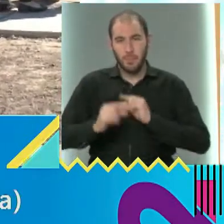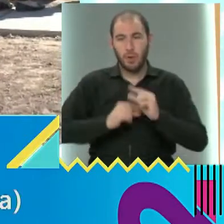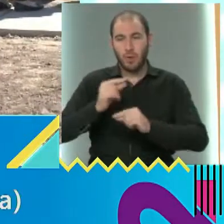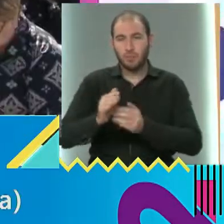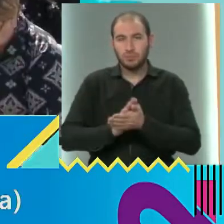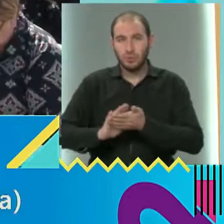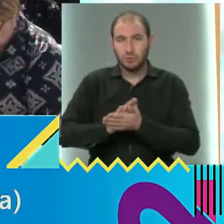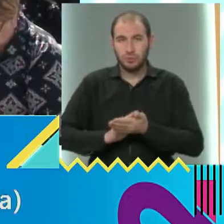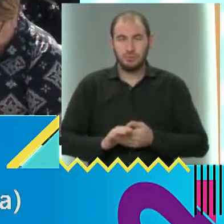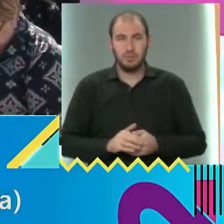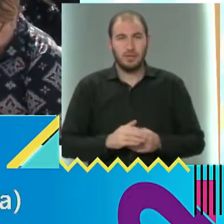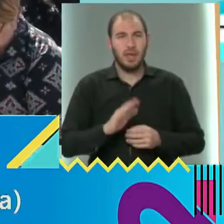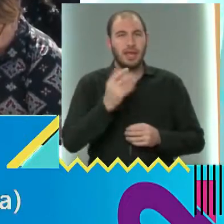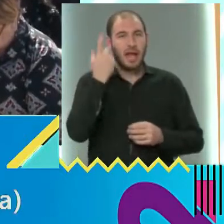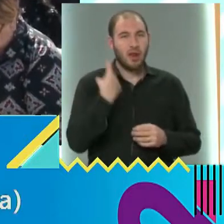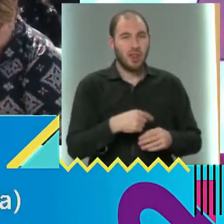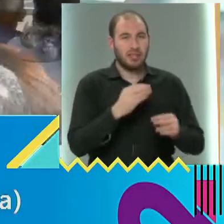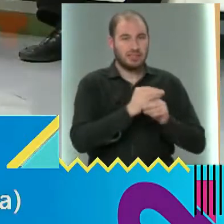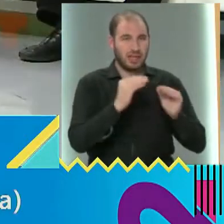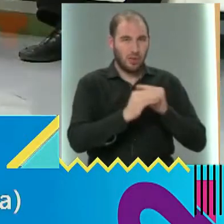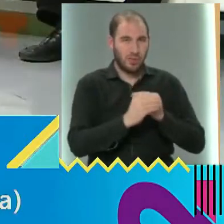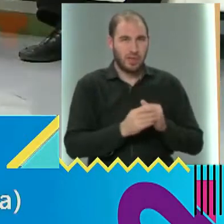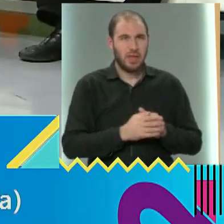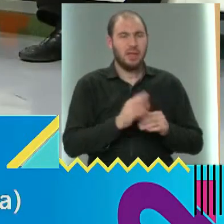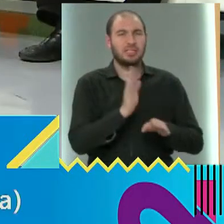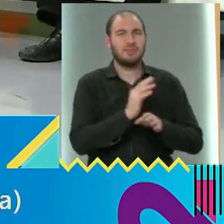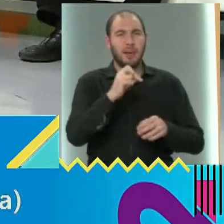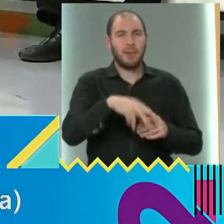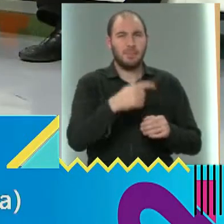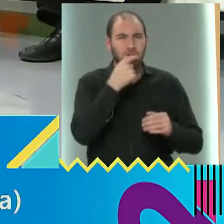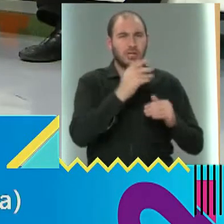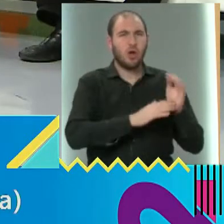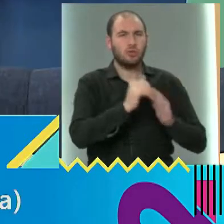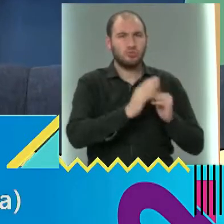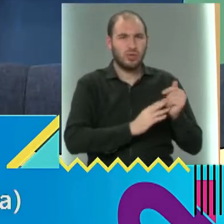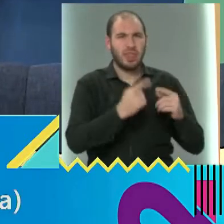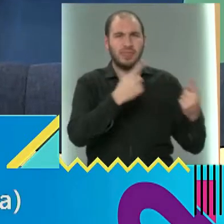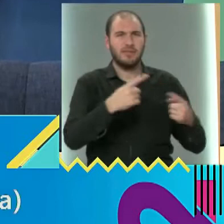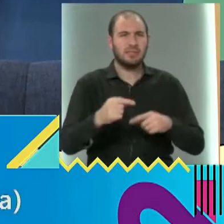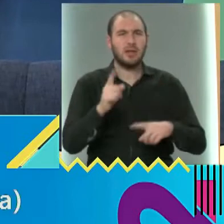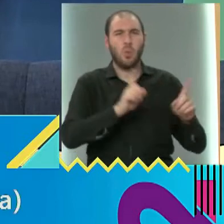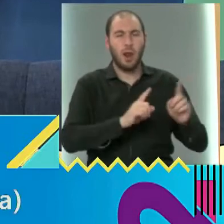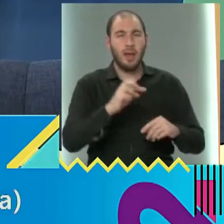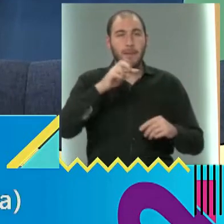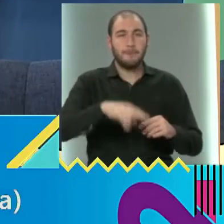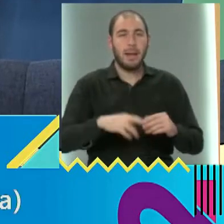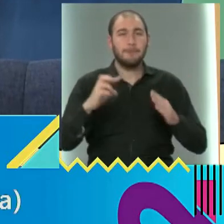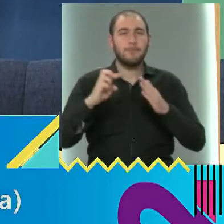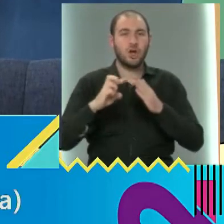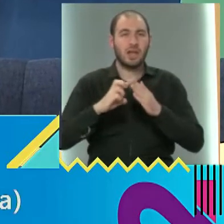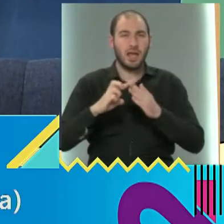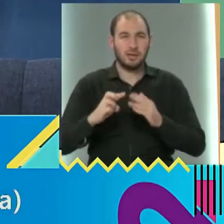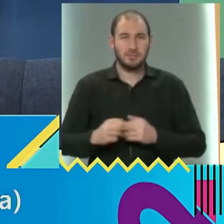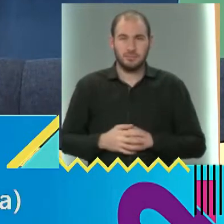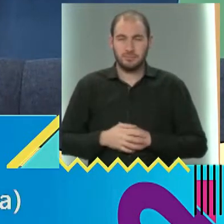paulatinamente. Damián, Carolina lo saluda. ¿En qué consiste el plan Mendoza Construye y qué diferencia tiene con el plan Procrear?